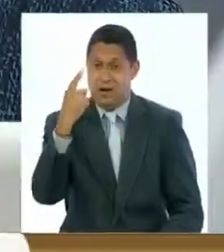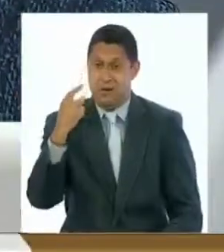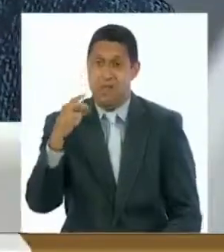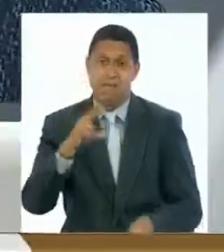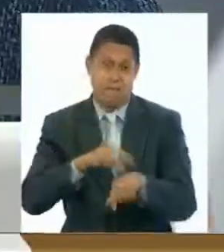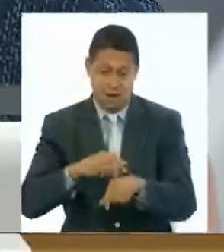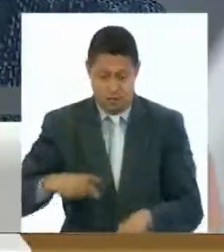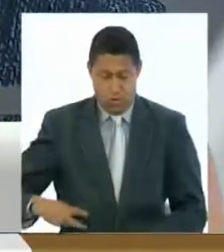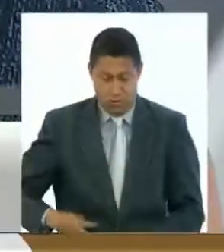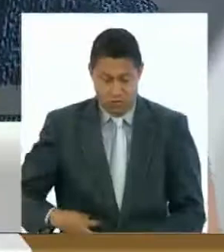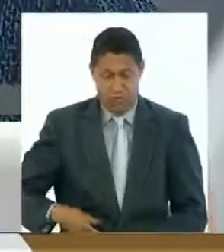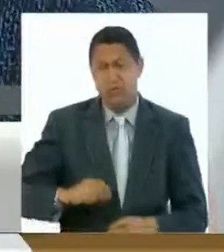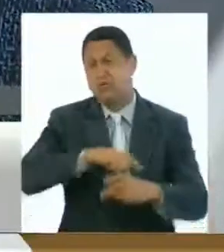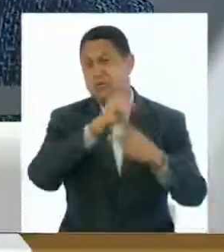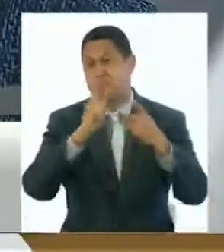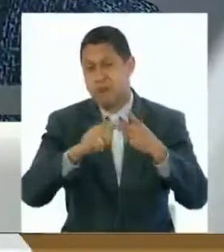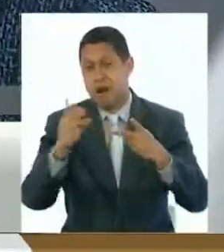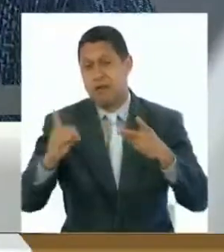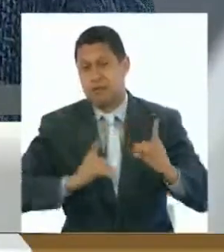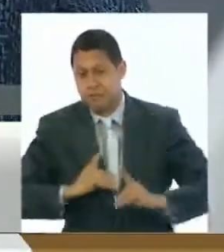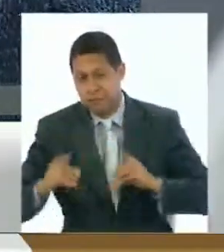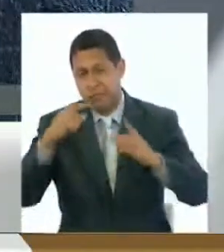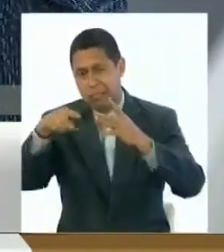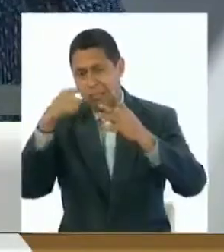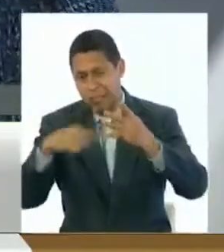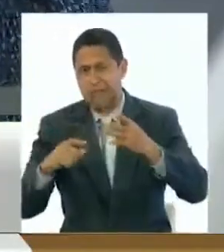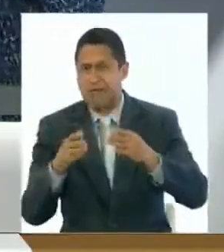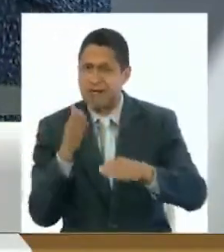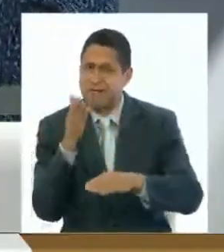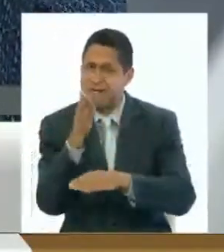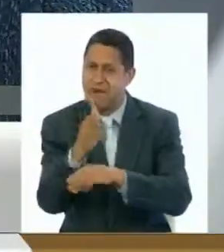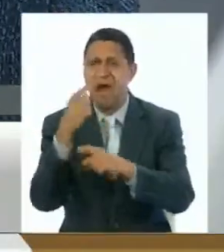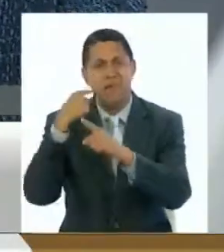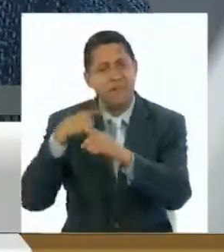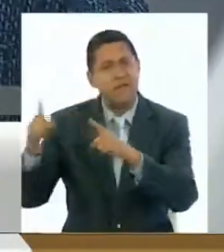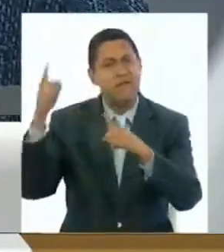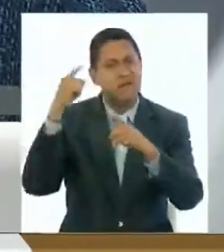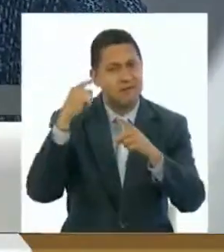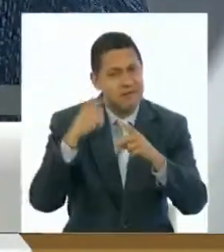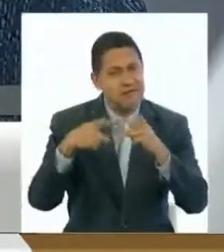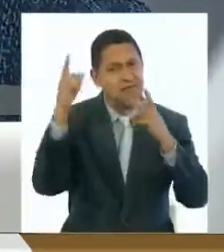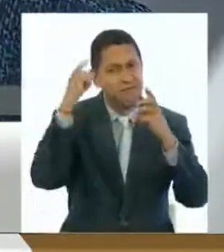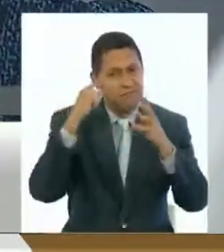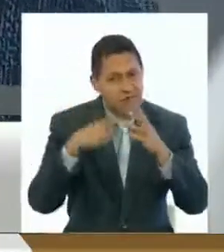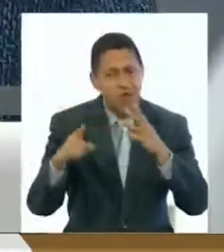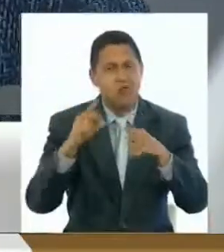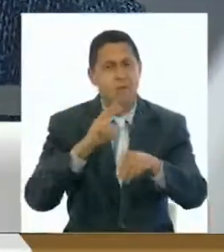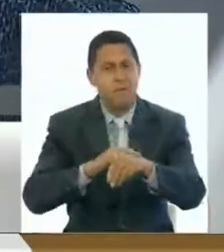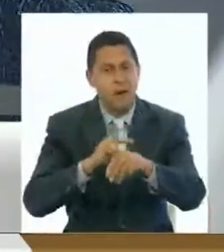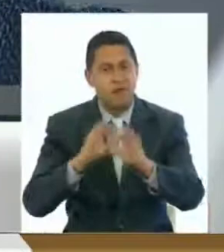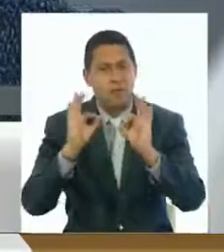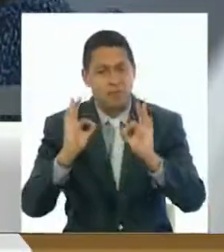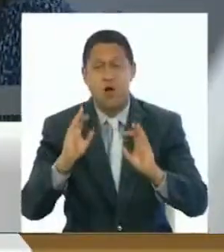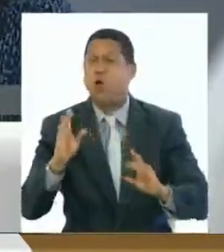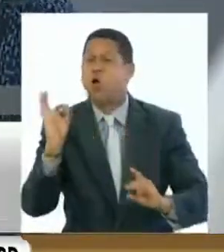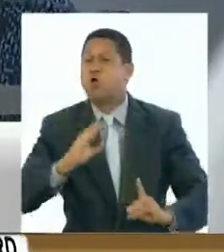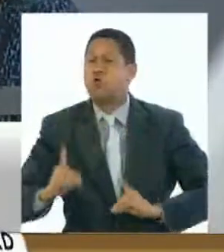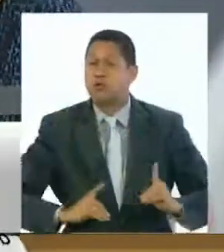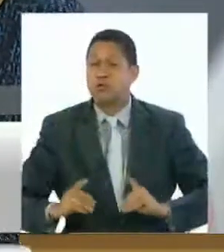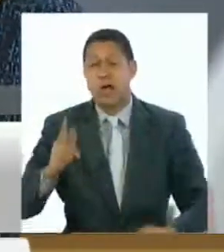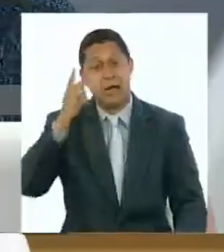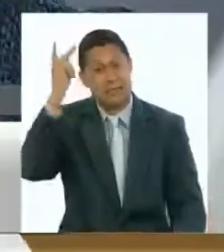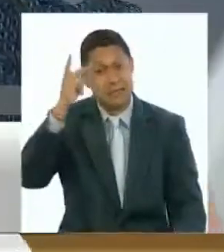todo el grupo. Entonces, la intención es que asista a sus diferentes especialistas, como el nutricionista, el psicólogo